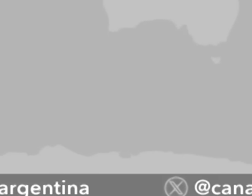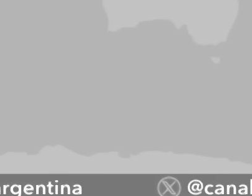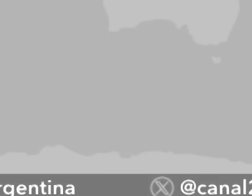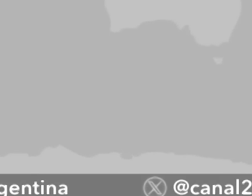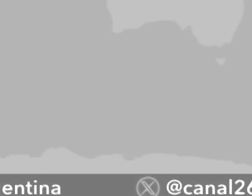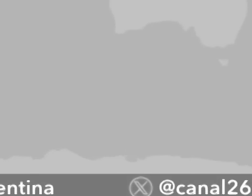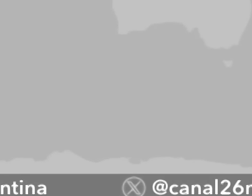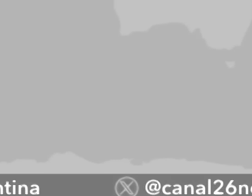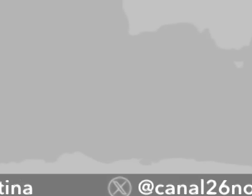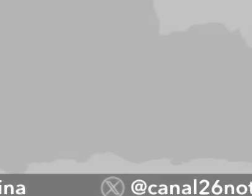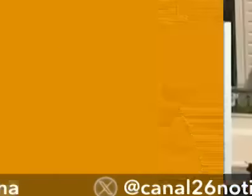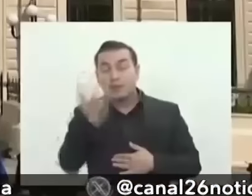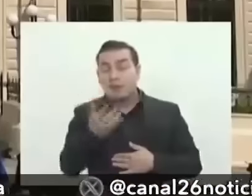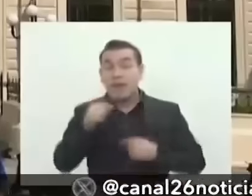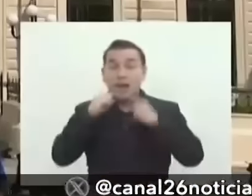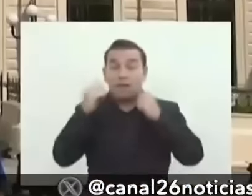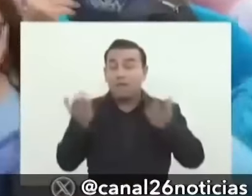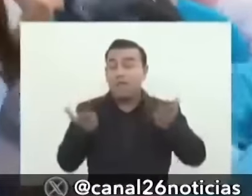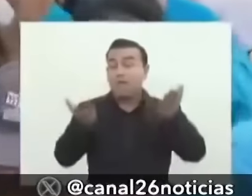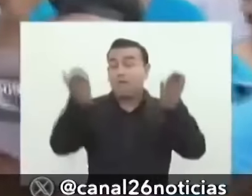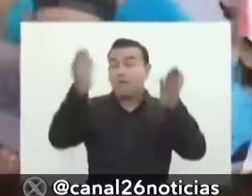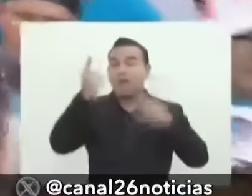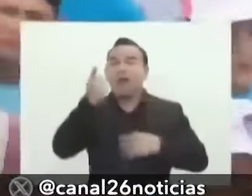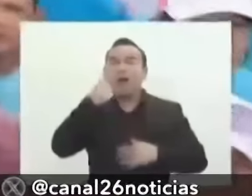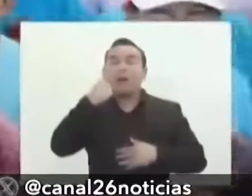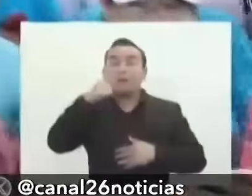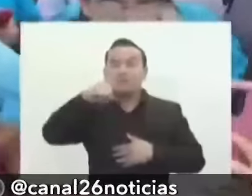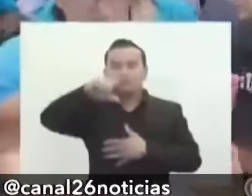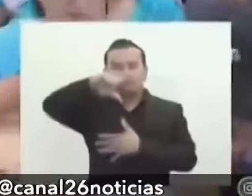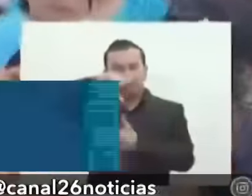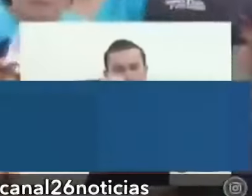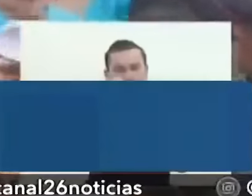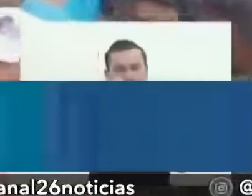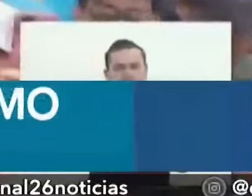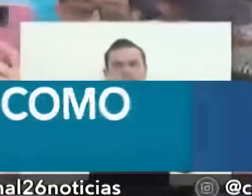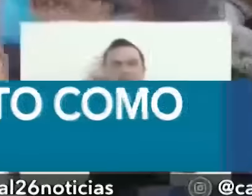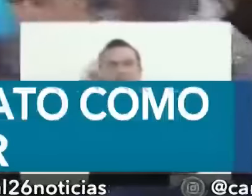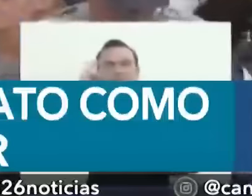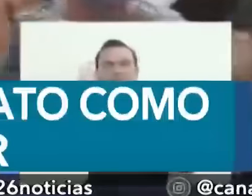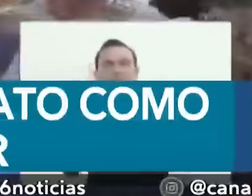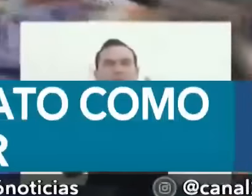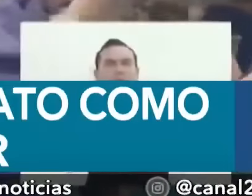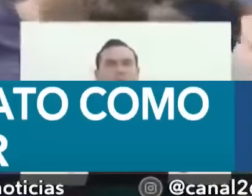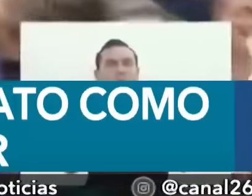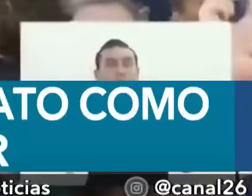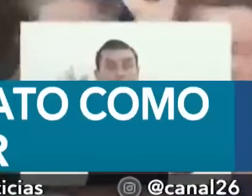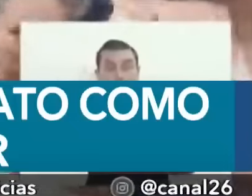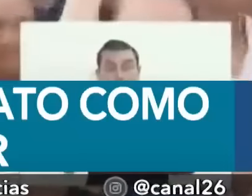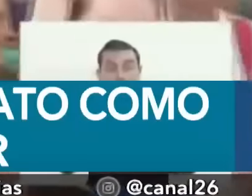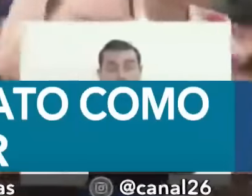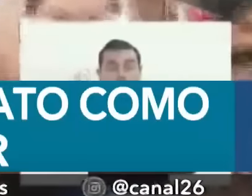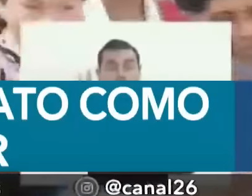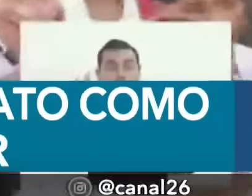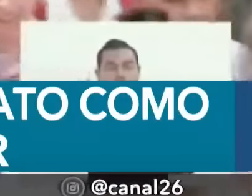del segundo mandato de su presidente Nayib Bukele. Esto está sucediendo justamente en esta